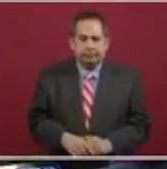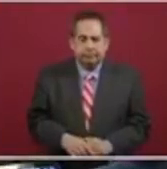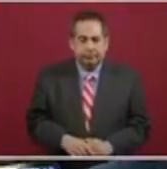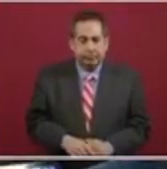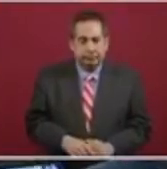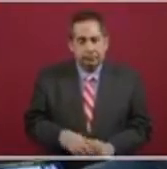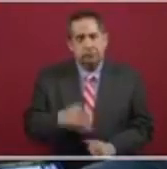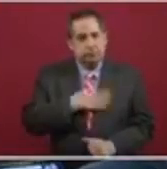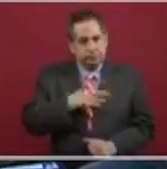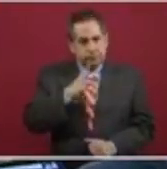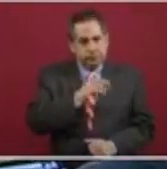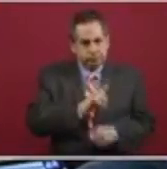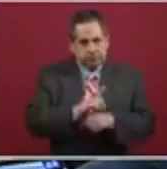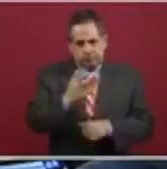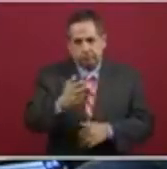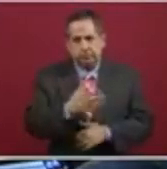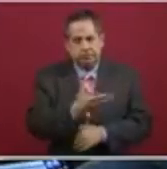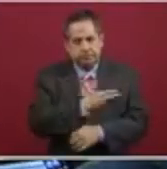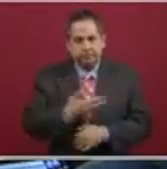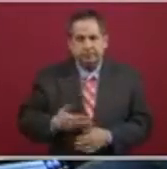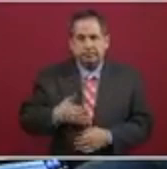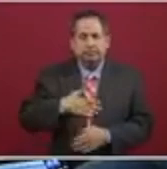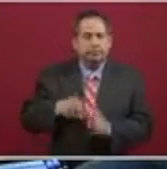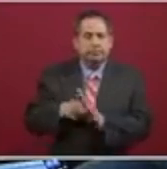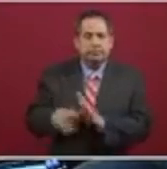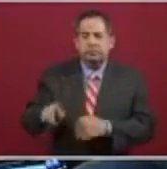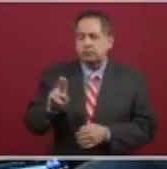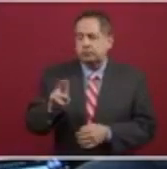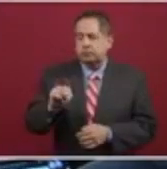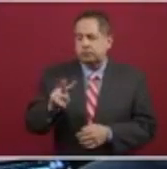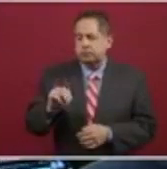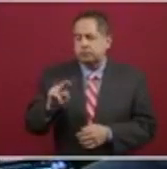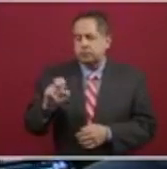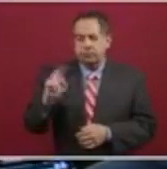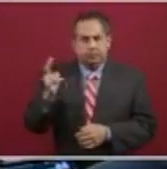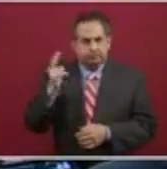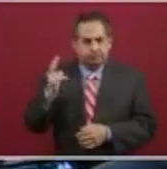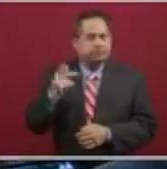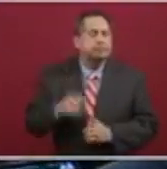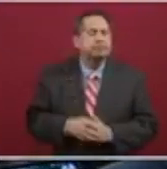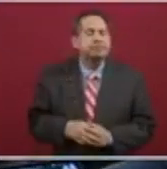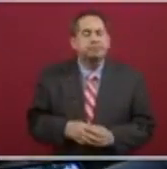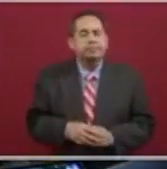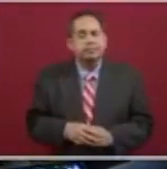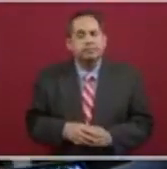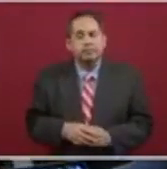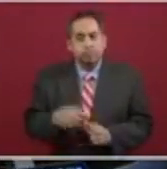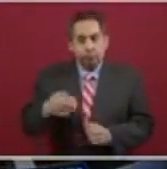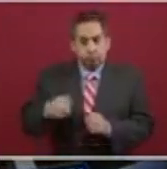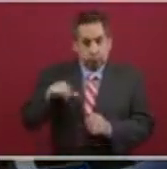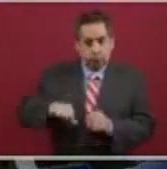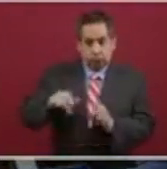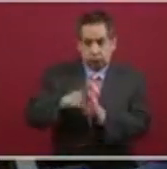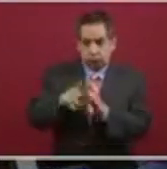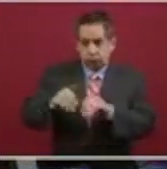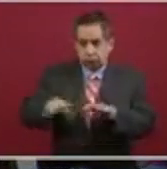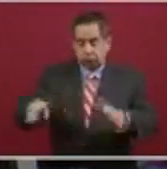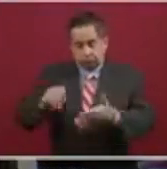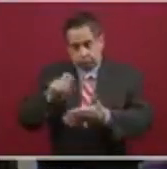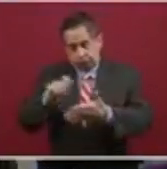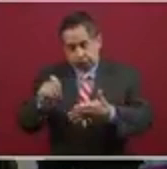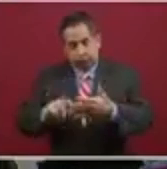Buenos días, presidente. Isabel Zavala del Universal. Hoy en el periódico llevamos una nota del